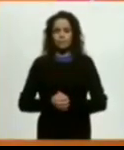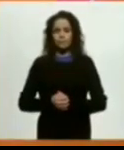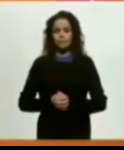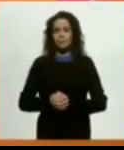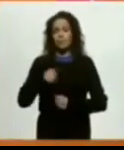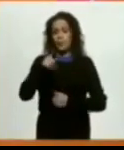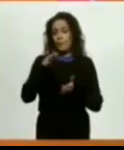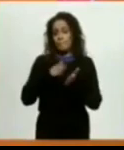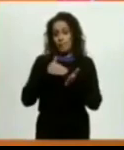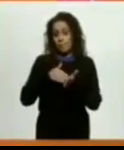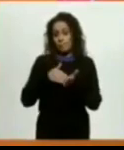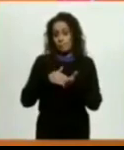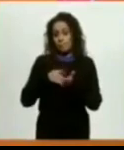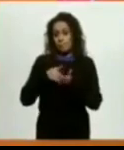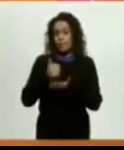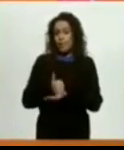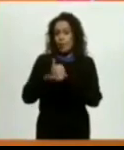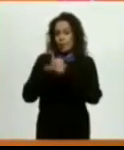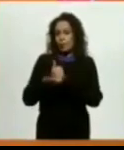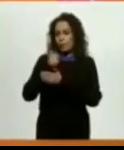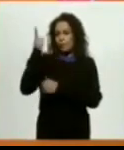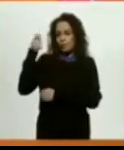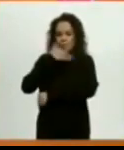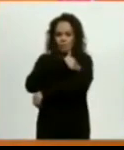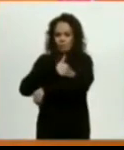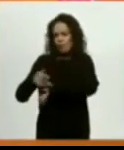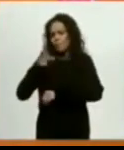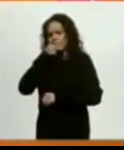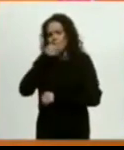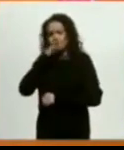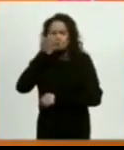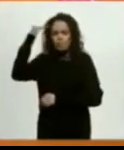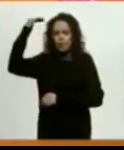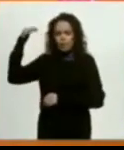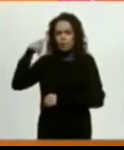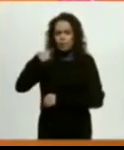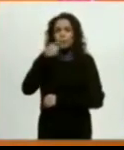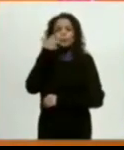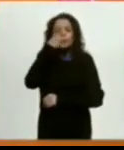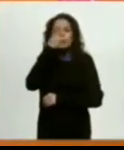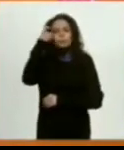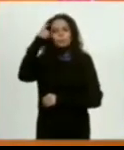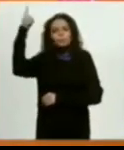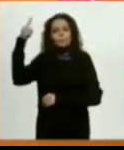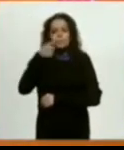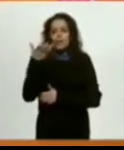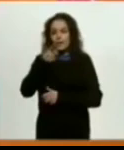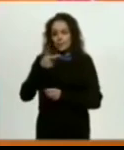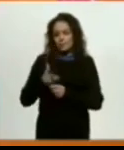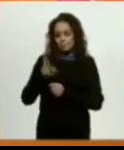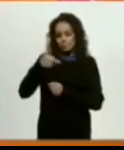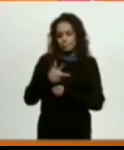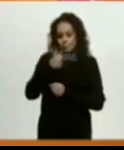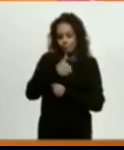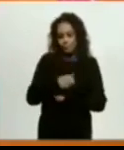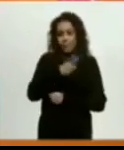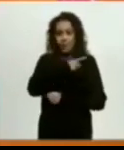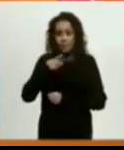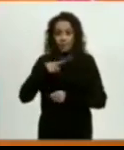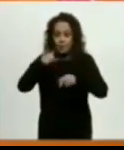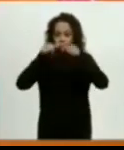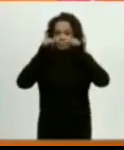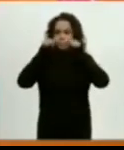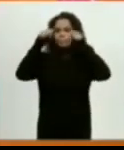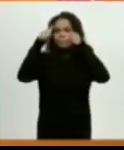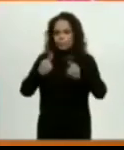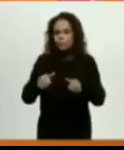Elabora en papel y con ayuda de tu familia cualquier cuerpo geométrico que tú quieras crear. Recuerda poner mucha atención en